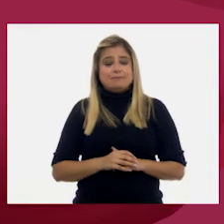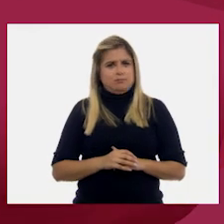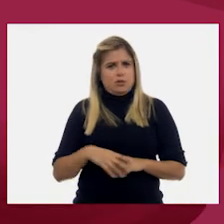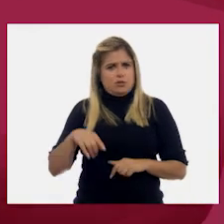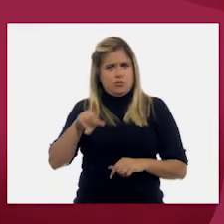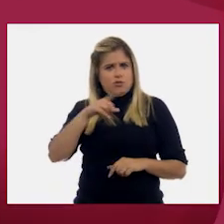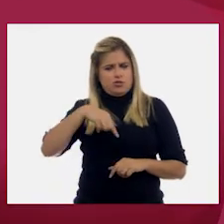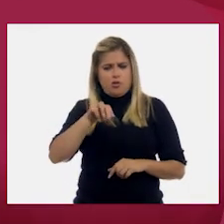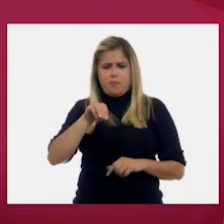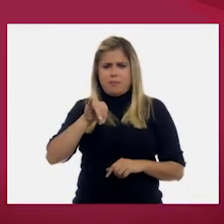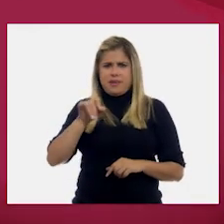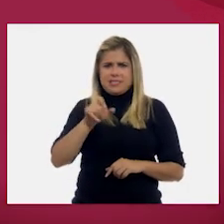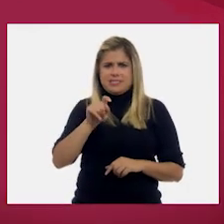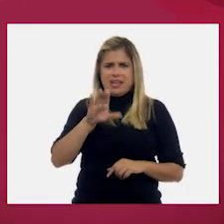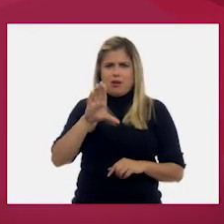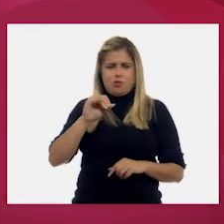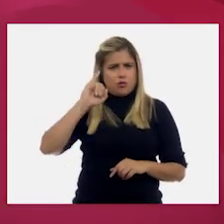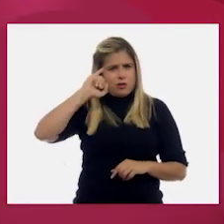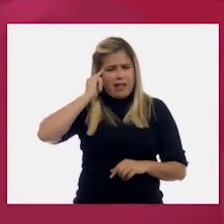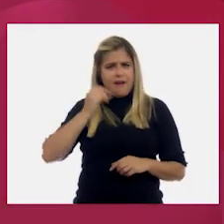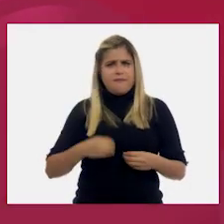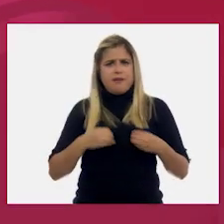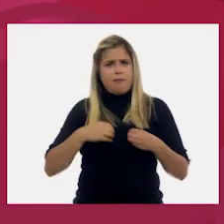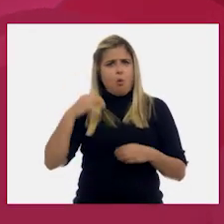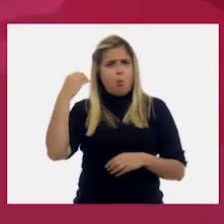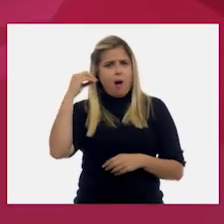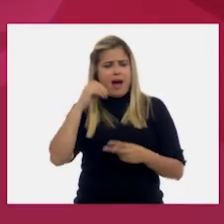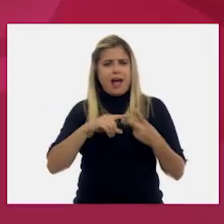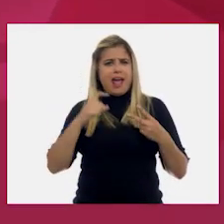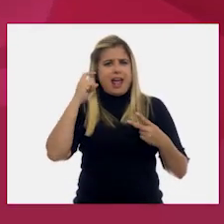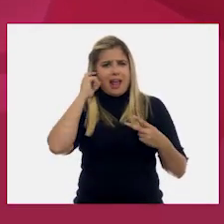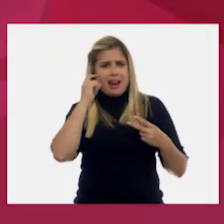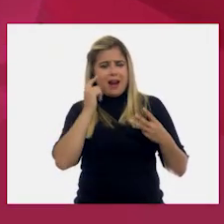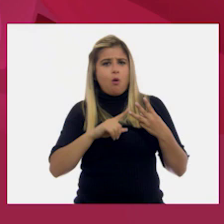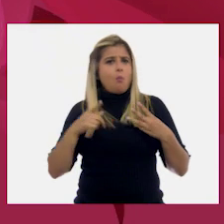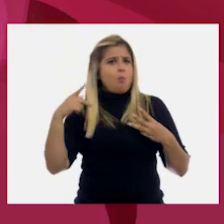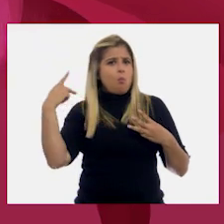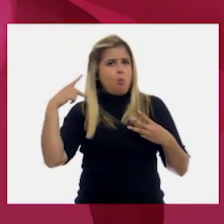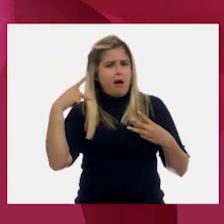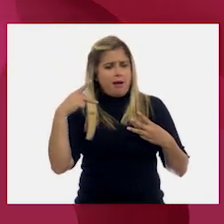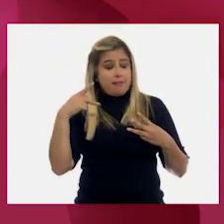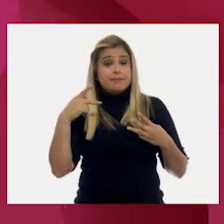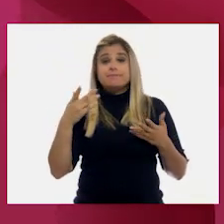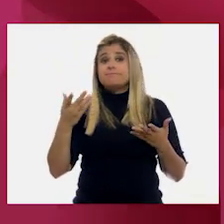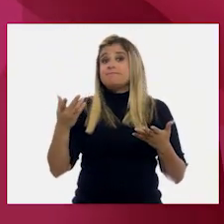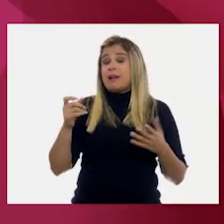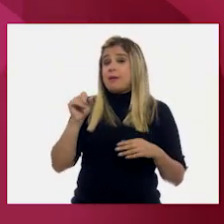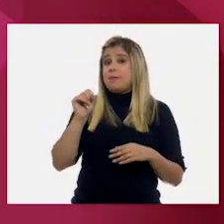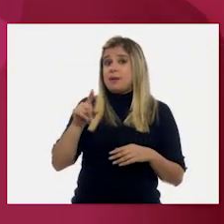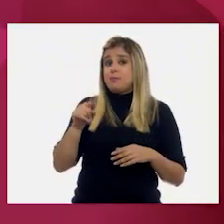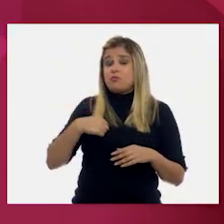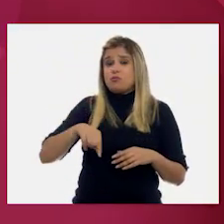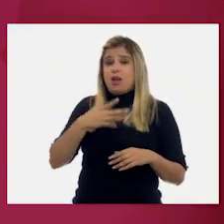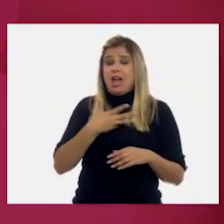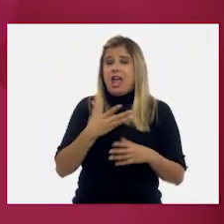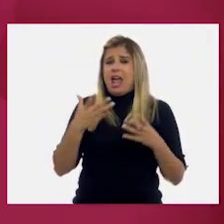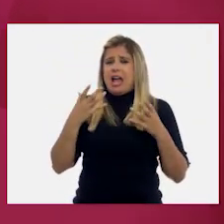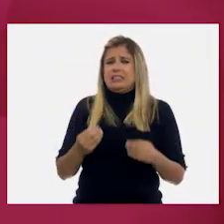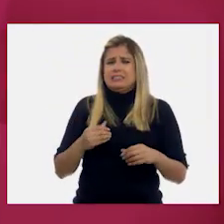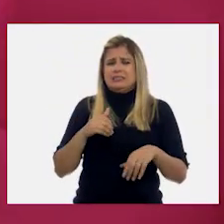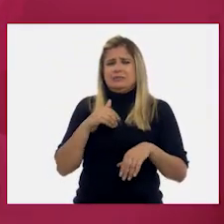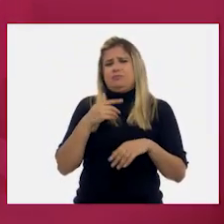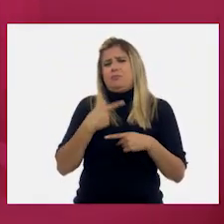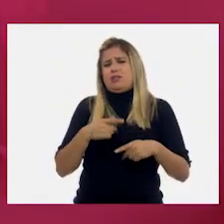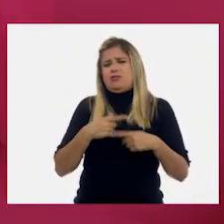Nosotros los mixtecos vivimos en Oaxaca, Guerrero y Puebla. Pero también somos numerosos en los estados de